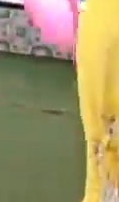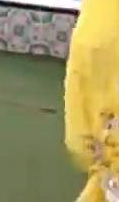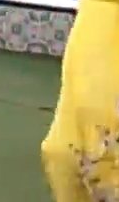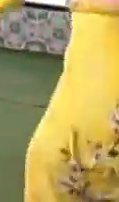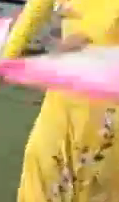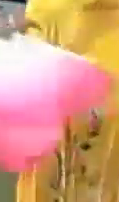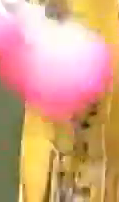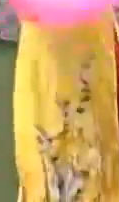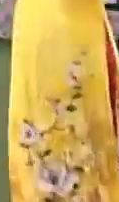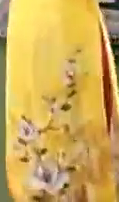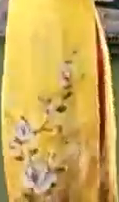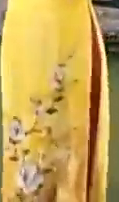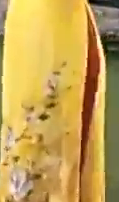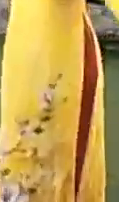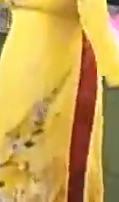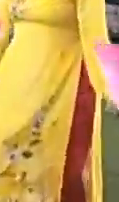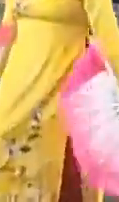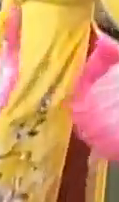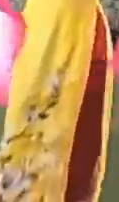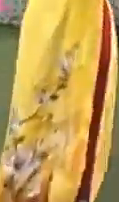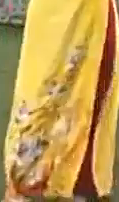agrícola.